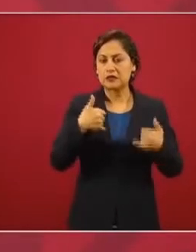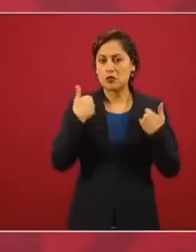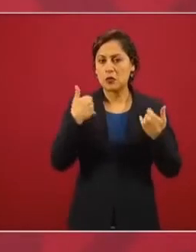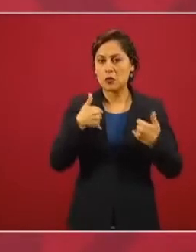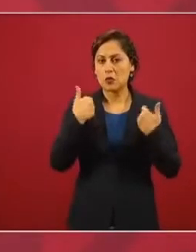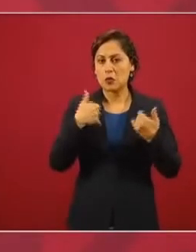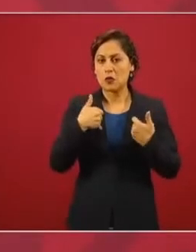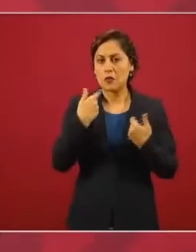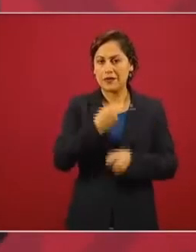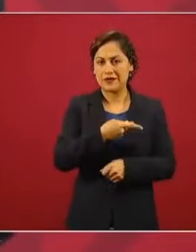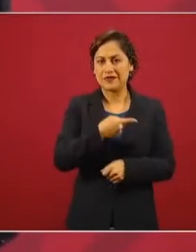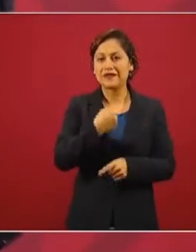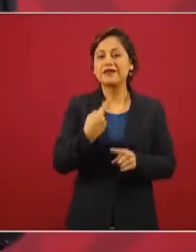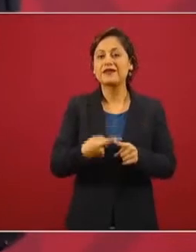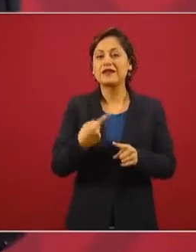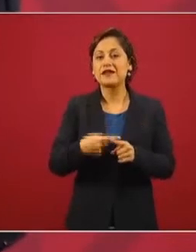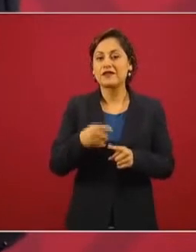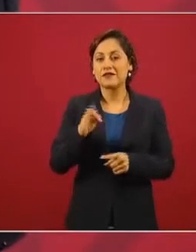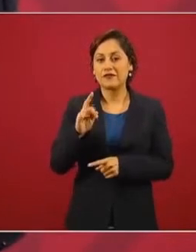de Francisco.